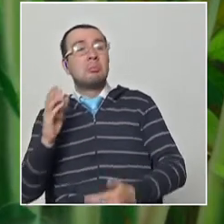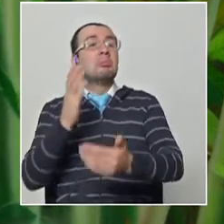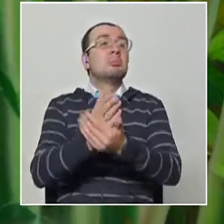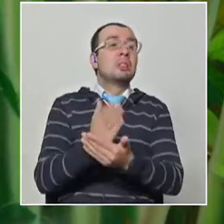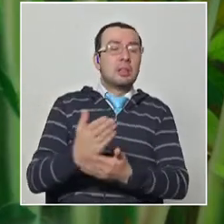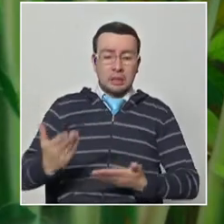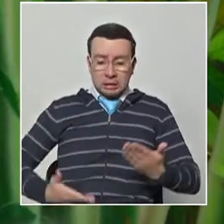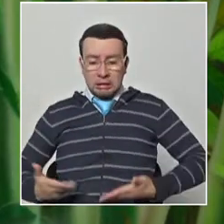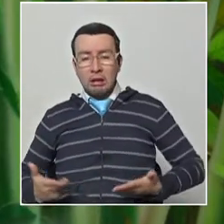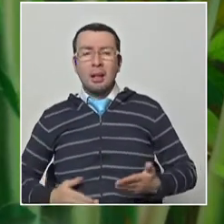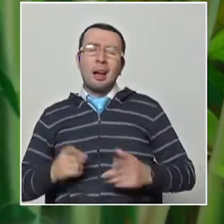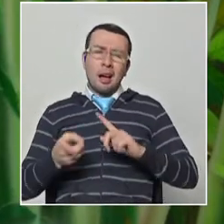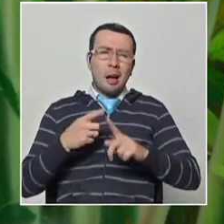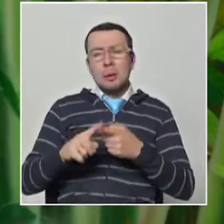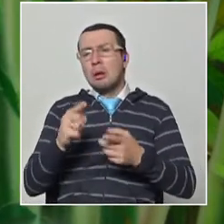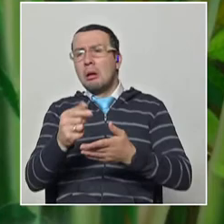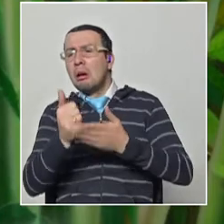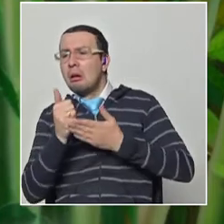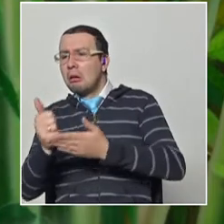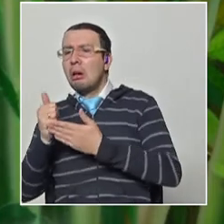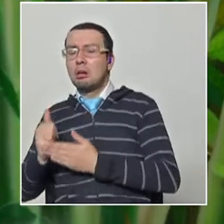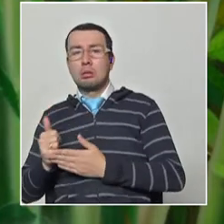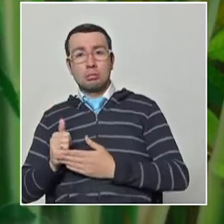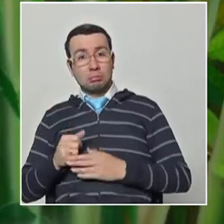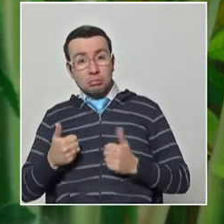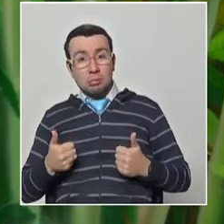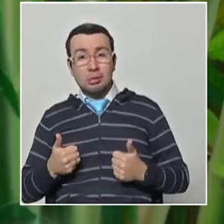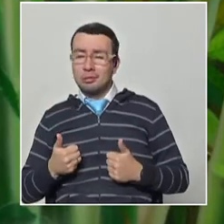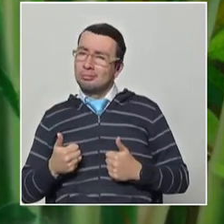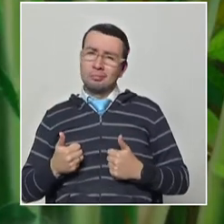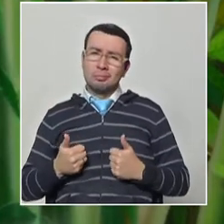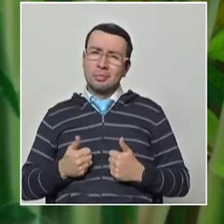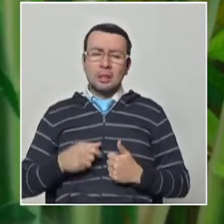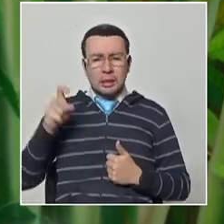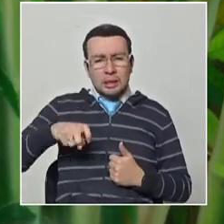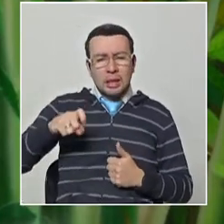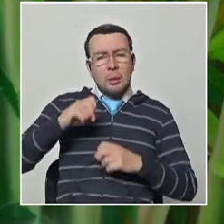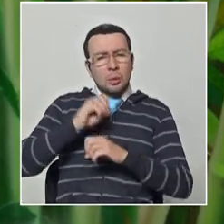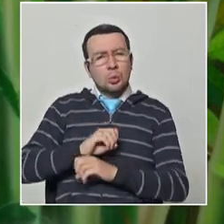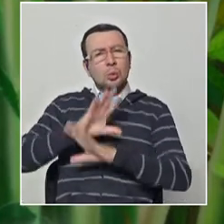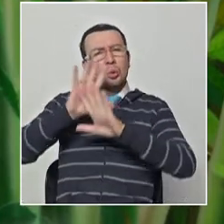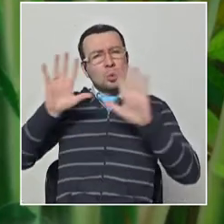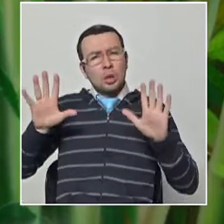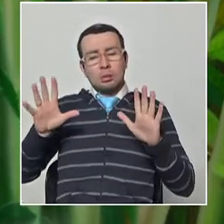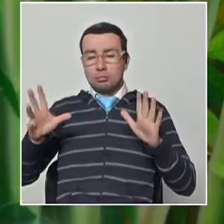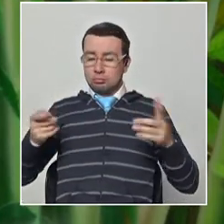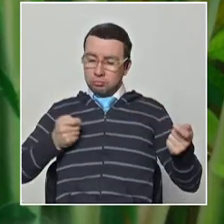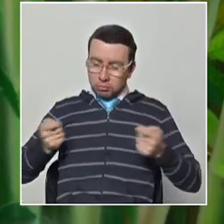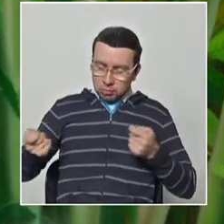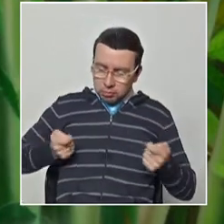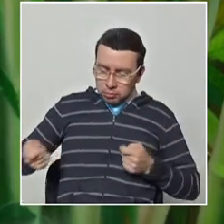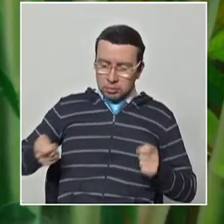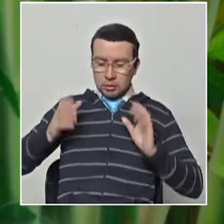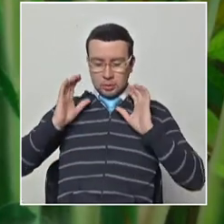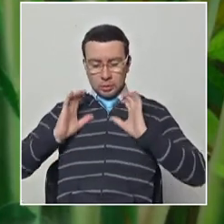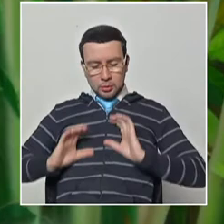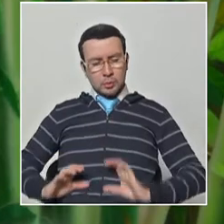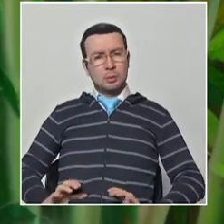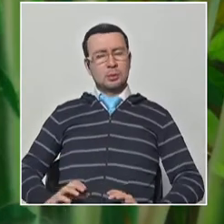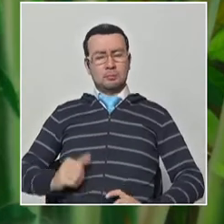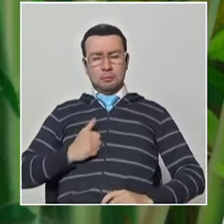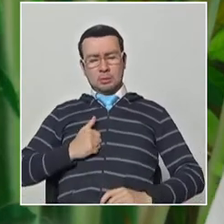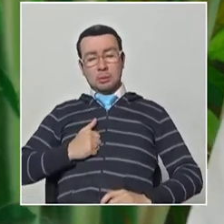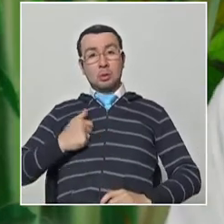a la droguería donde el amigo de la tía del vecino y ahí tenemos que tener muy claro el manejo del dolor hasta articular la automedicación